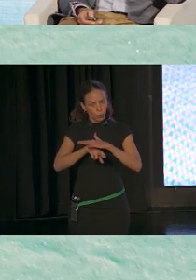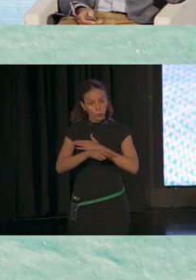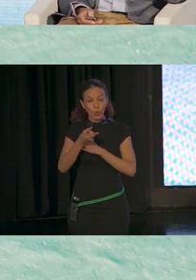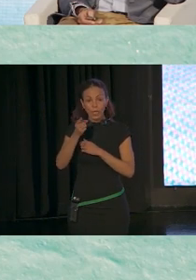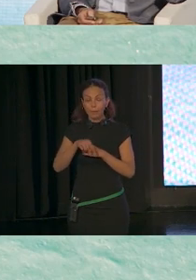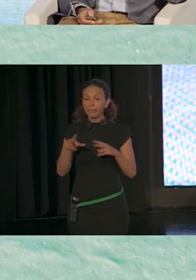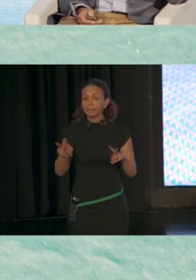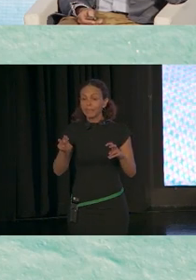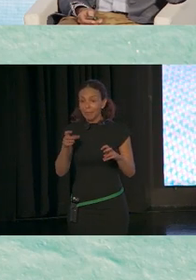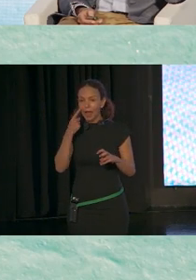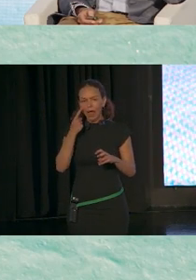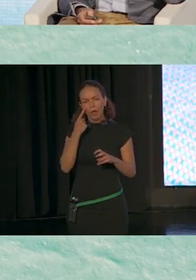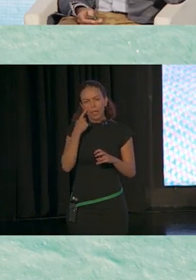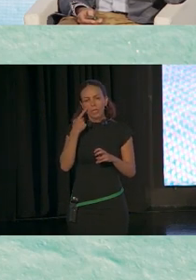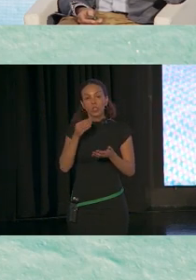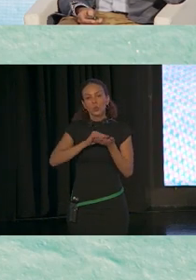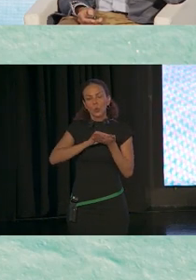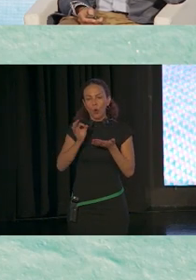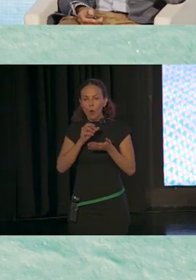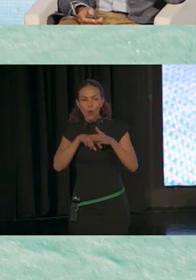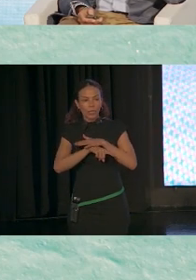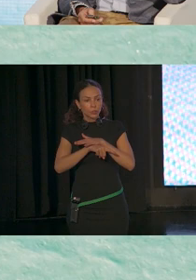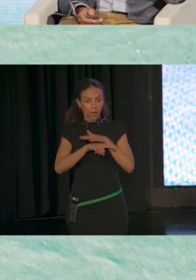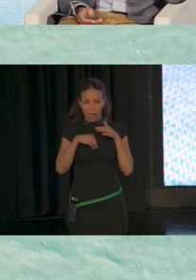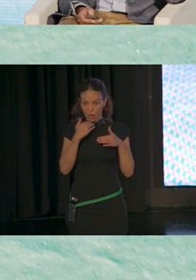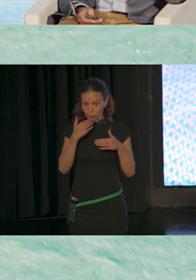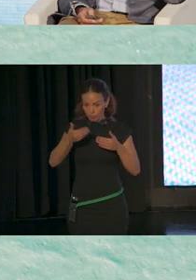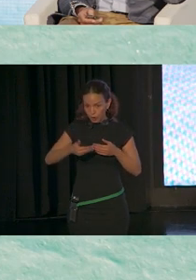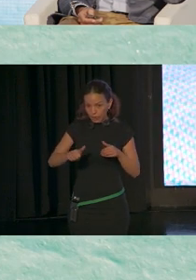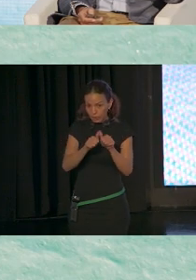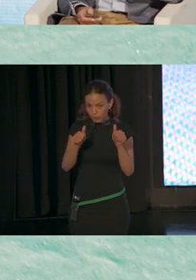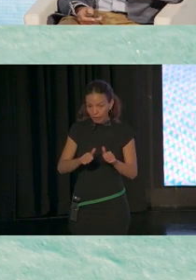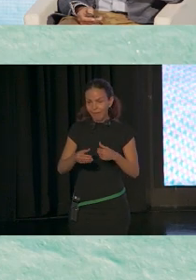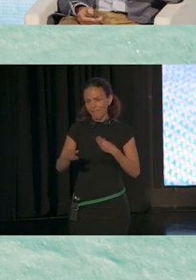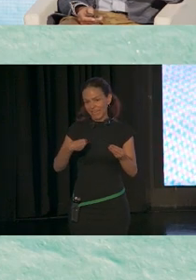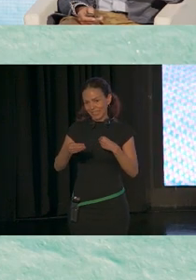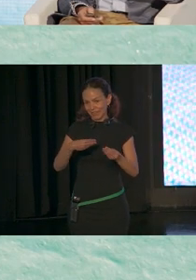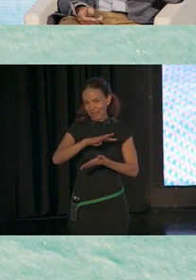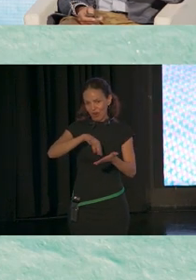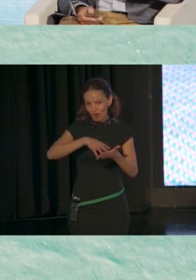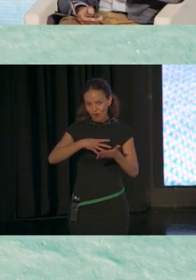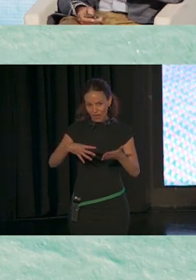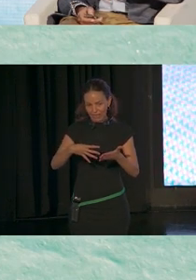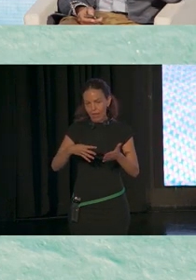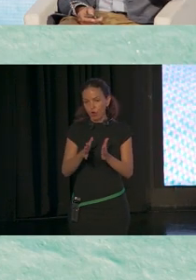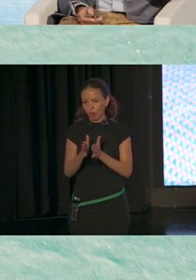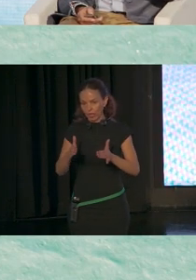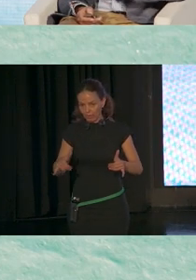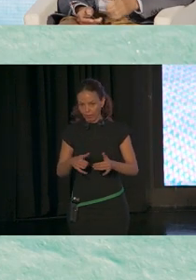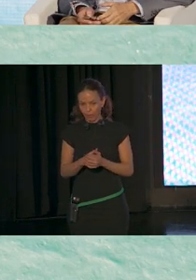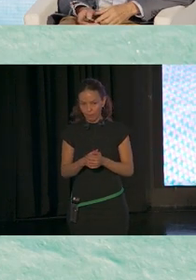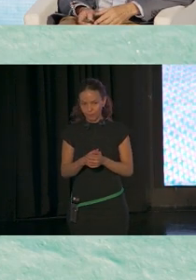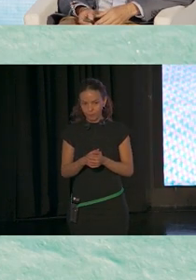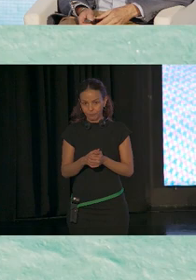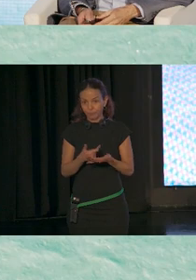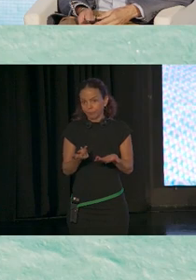de la cómo abordar y gestionar algo muy importante en este modelo, como es la flexibilidad horaria y la conciliación en términos